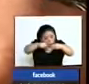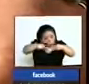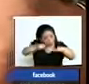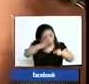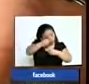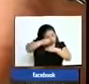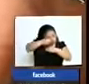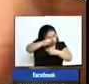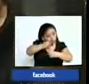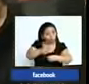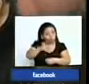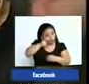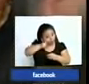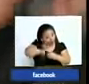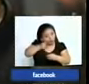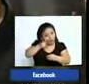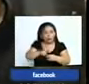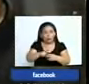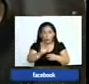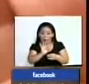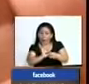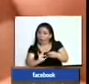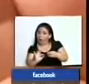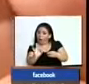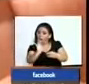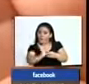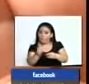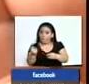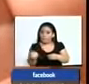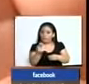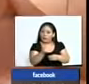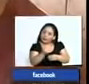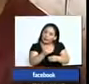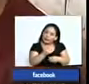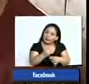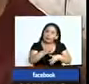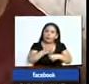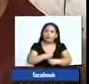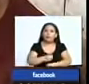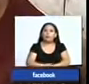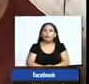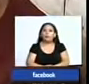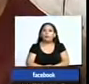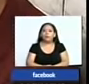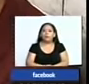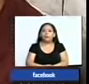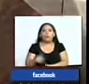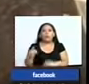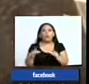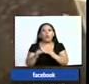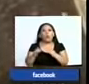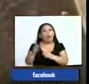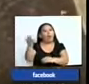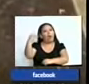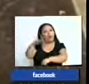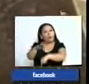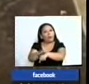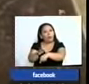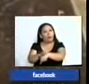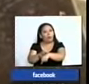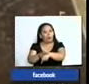de los relojes. Hay trabajos delicados que los clientes les confían. Así como los Tanhuber. Ah, por